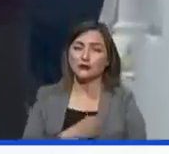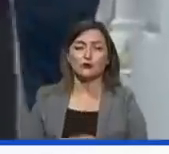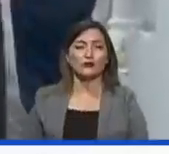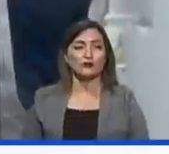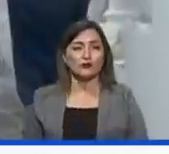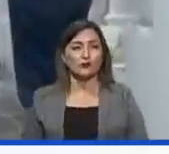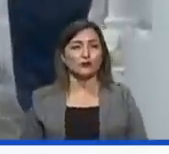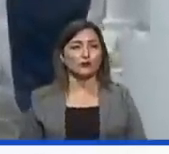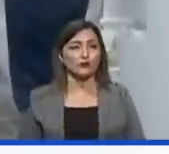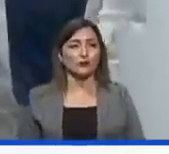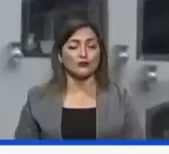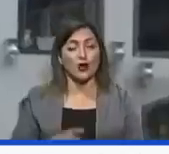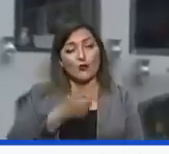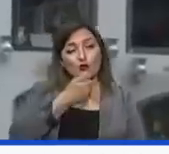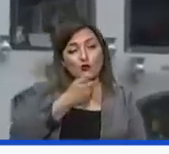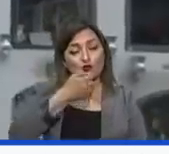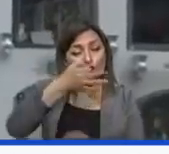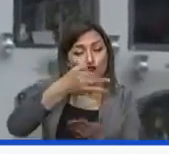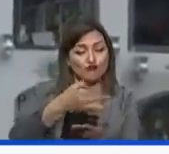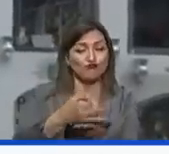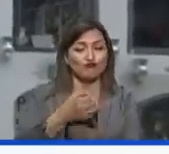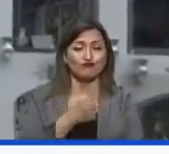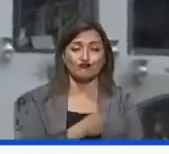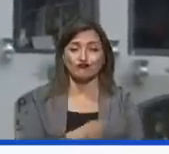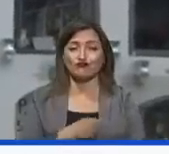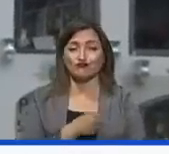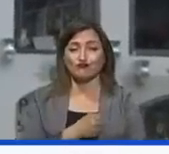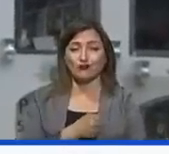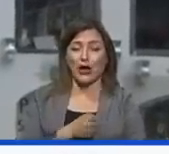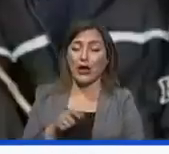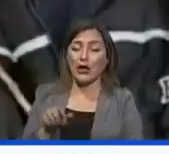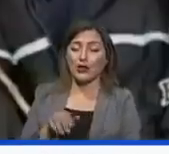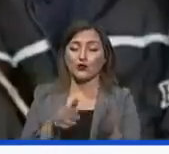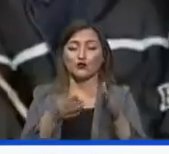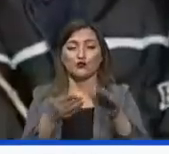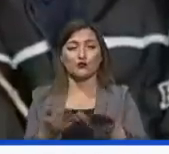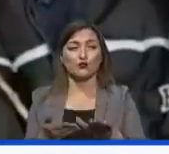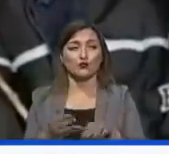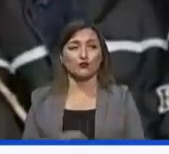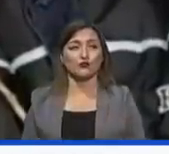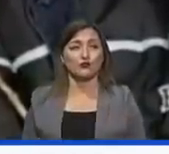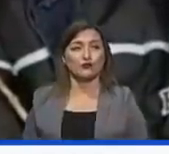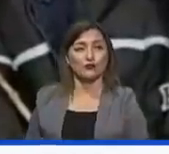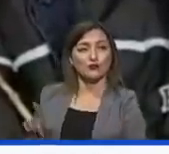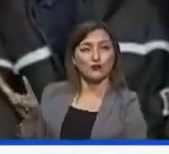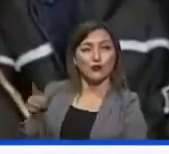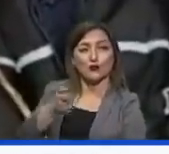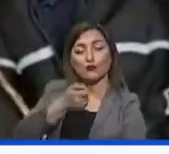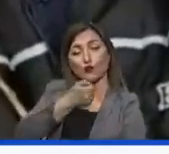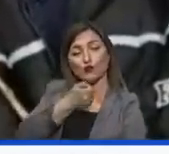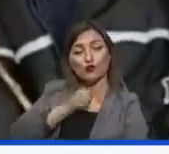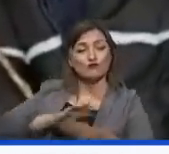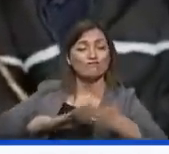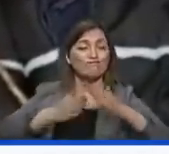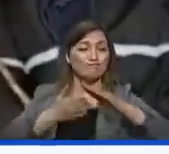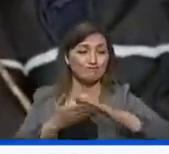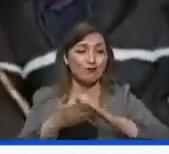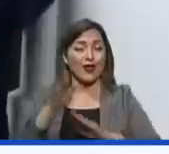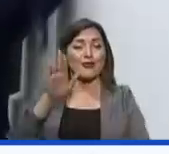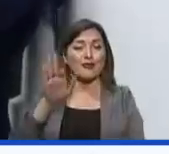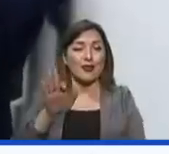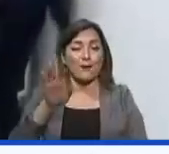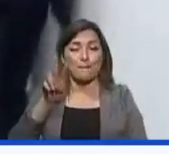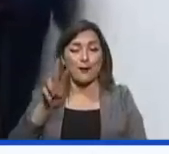luto existe en el periodismo de cotopaxi ante el sensible fallecimiento de gonzalo rojas periodista comunitario de tv me